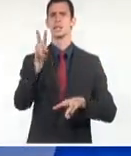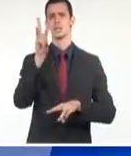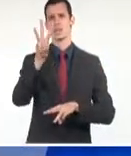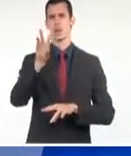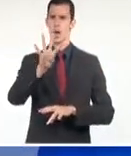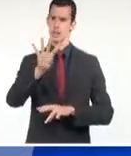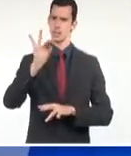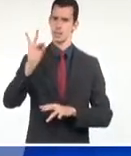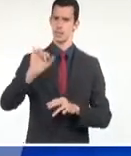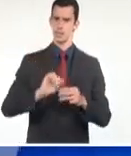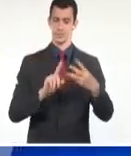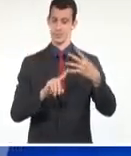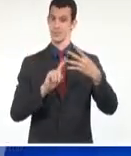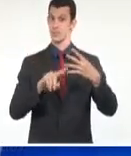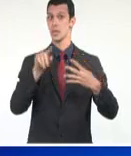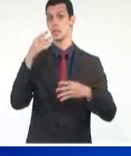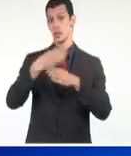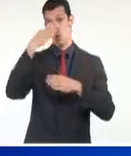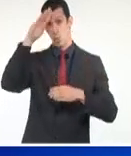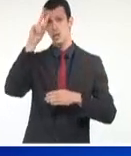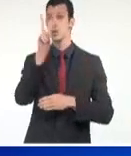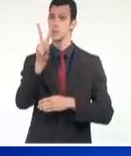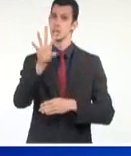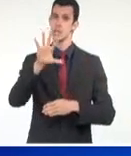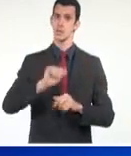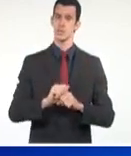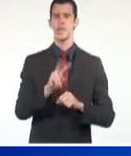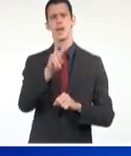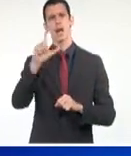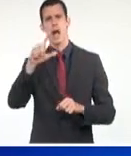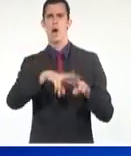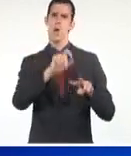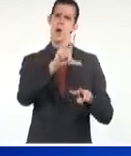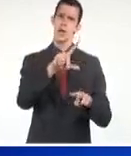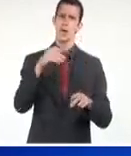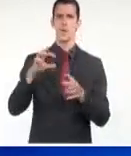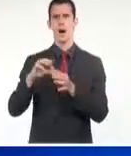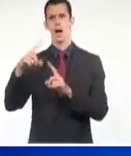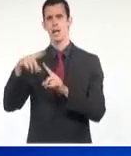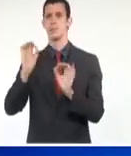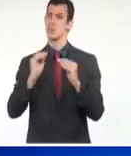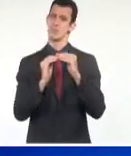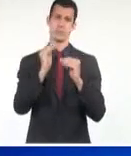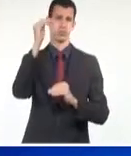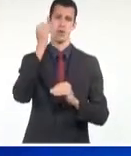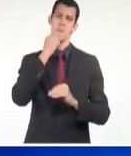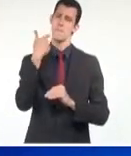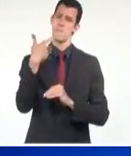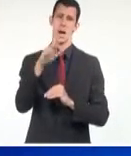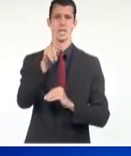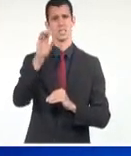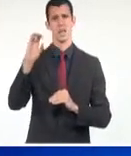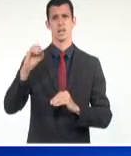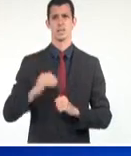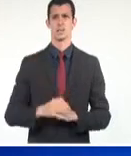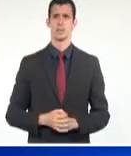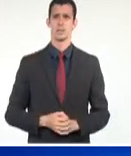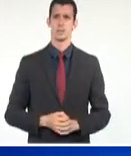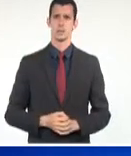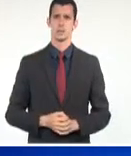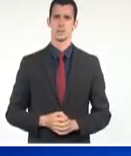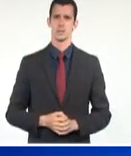Santiago de Cuba con 225. Villa Clara, Holguín y Guantánamo también rebasaron el centenar de positivos. La cifra